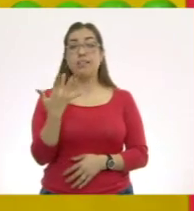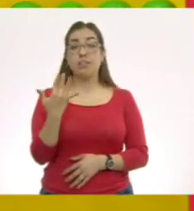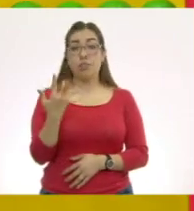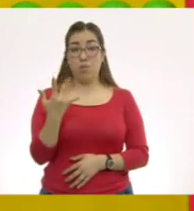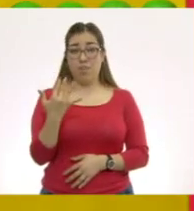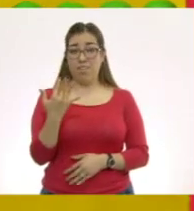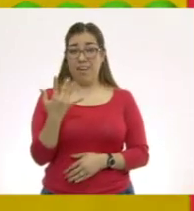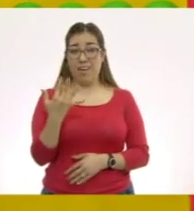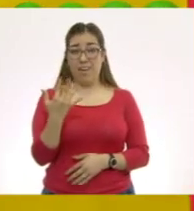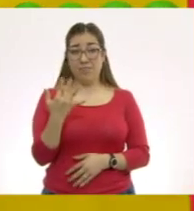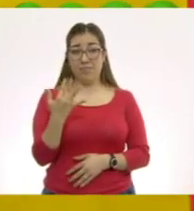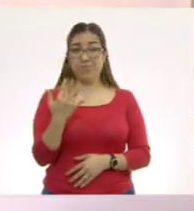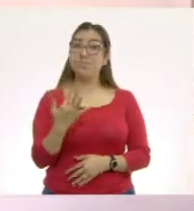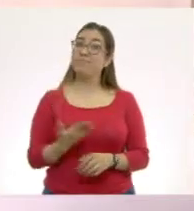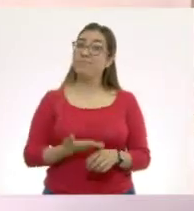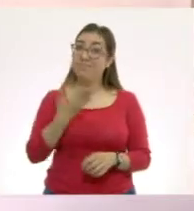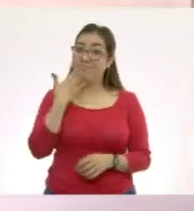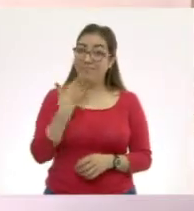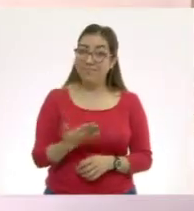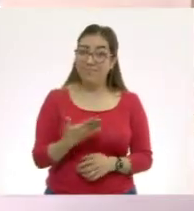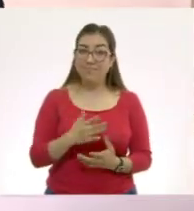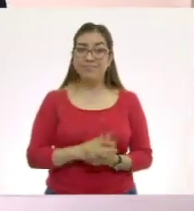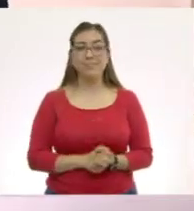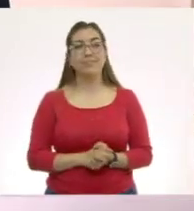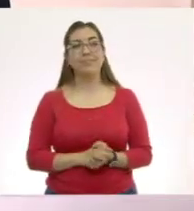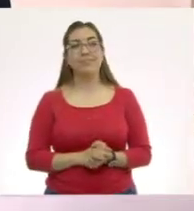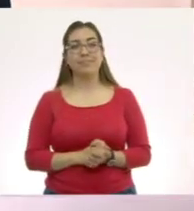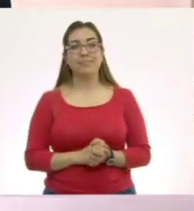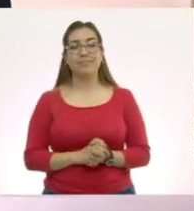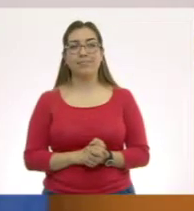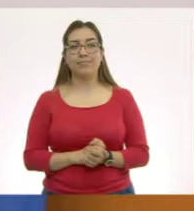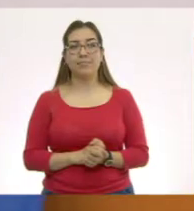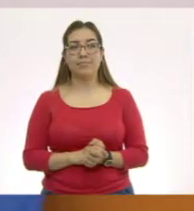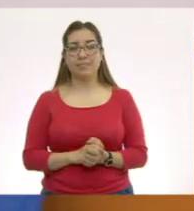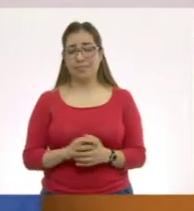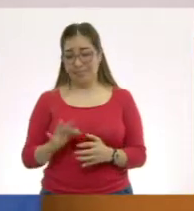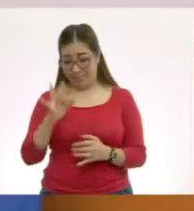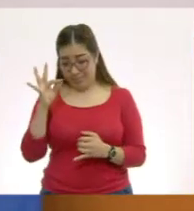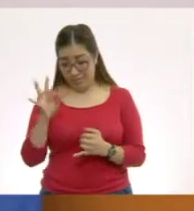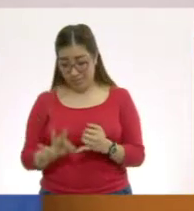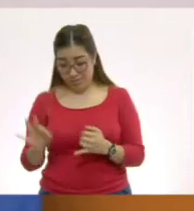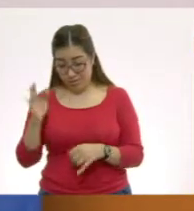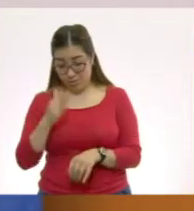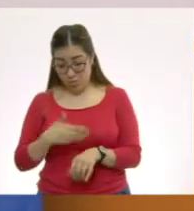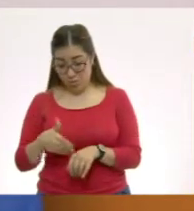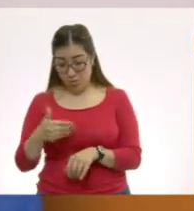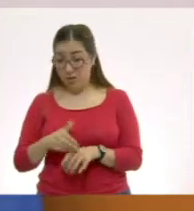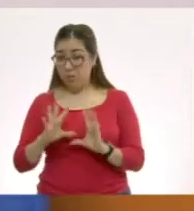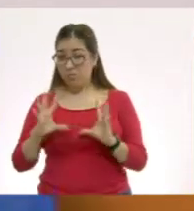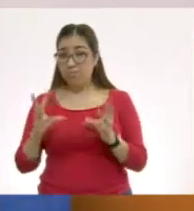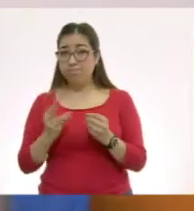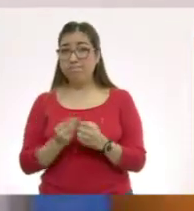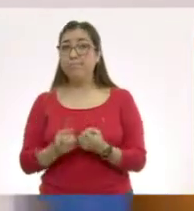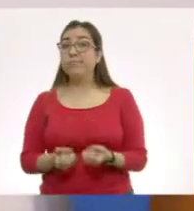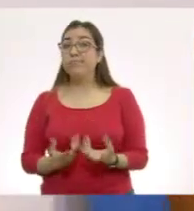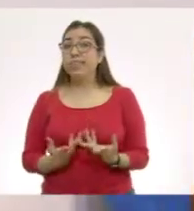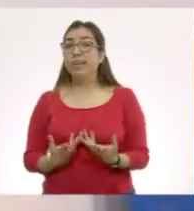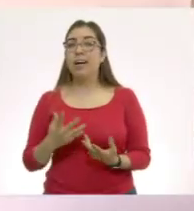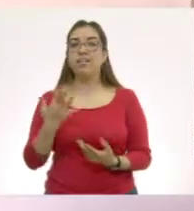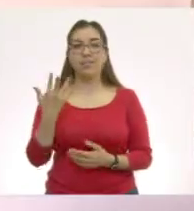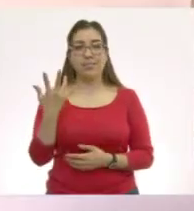y 50, maestra. Muy bien, entonces, el último número es el número